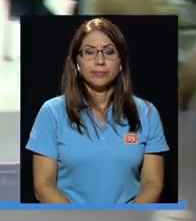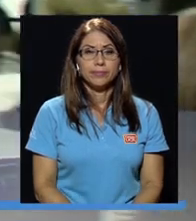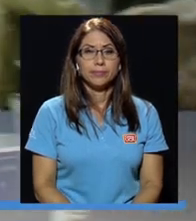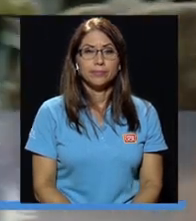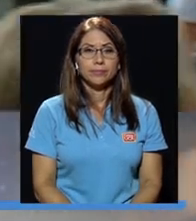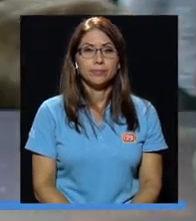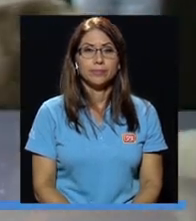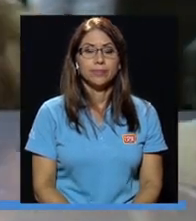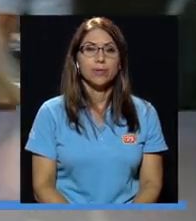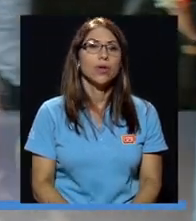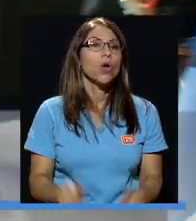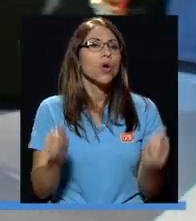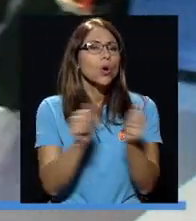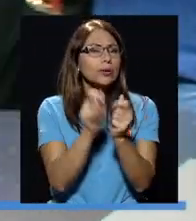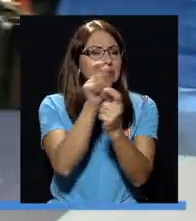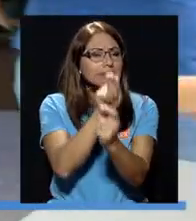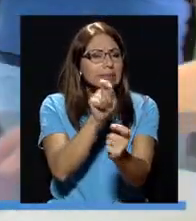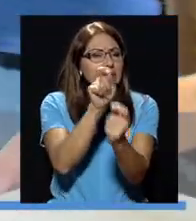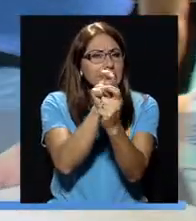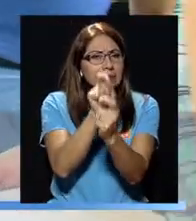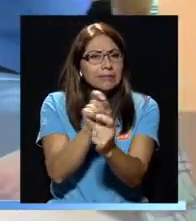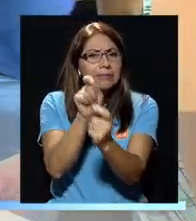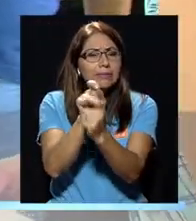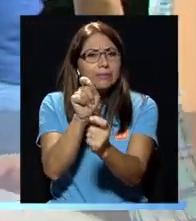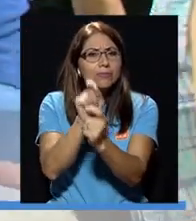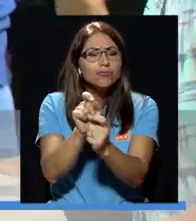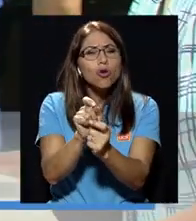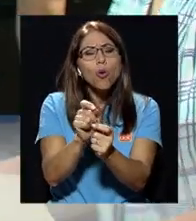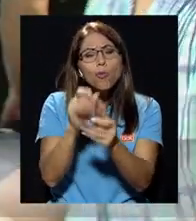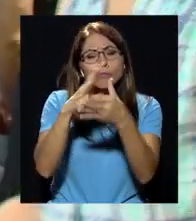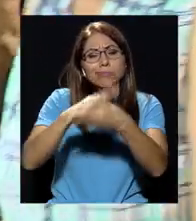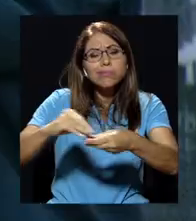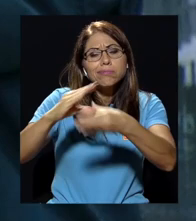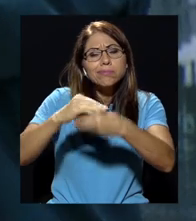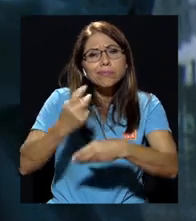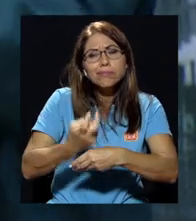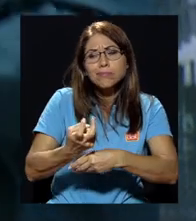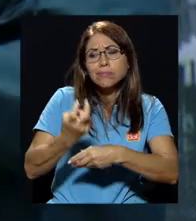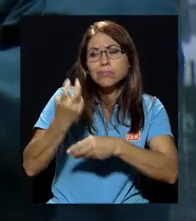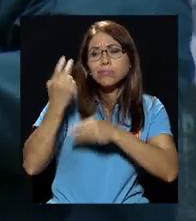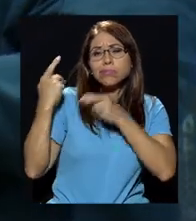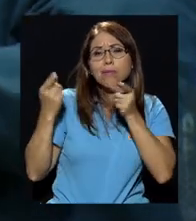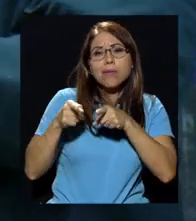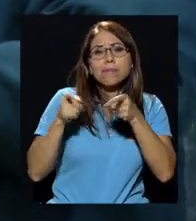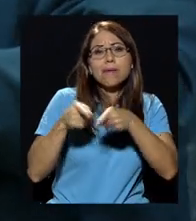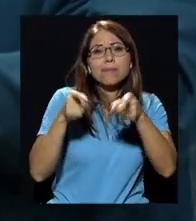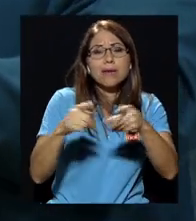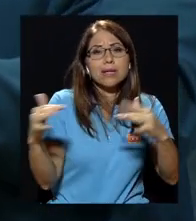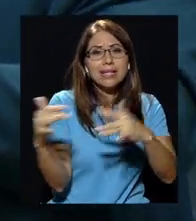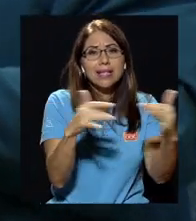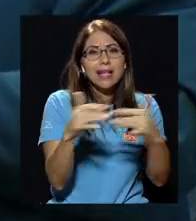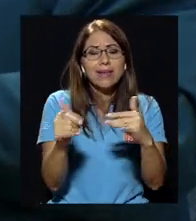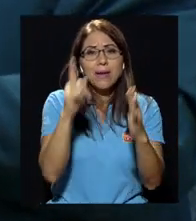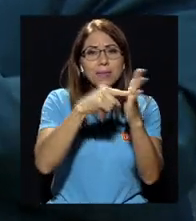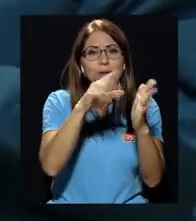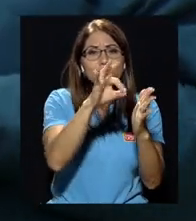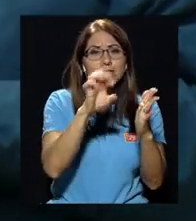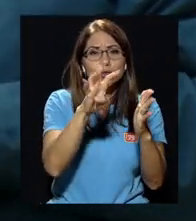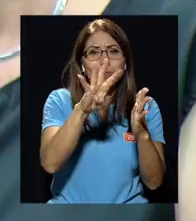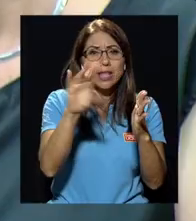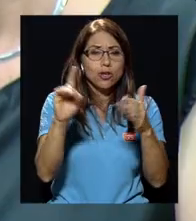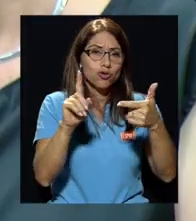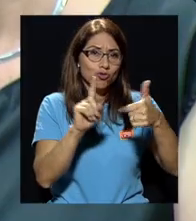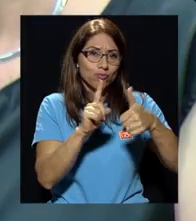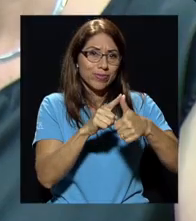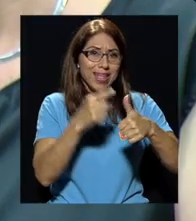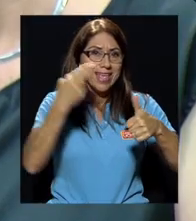Con una detallada retrospectiva sobre la Guerra Civil de 1948, a cargo de los historiadores Vladimir de la Cruz y Laura